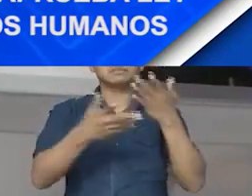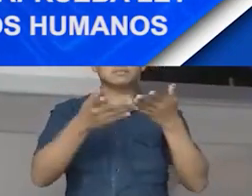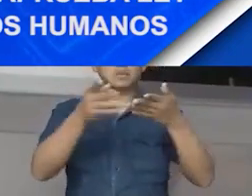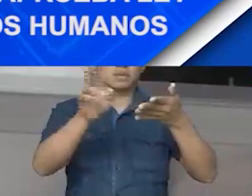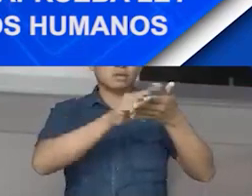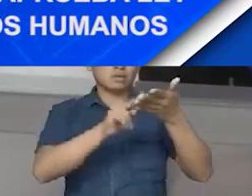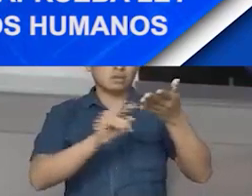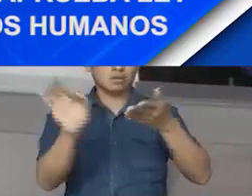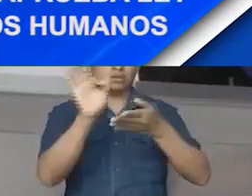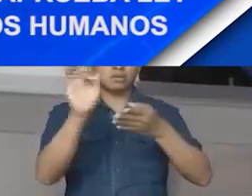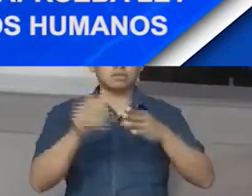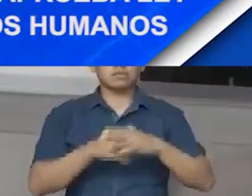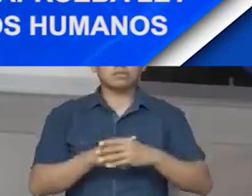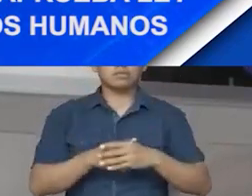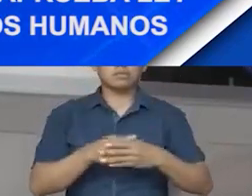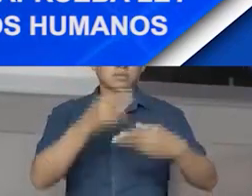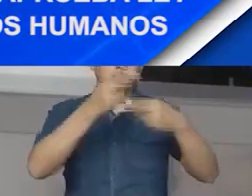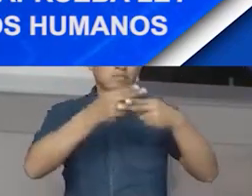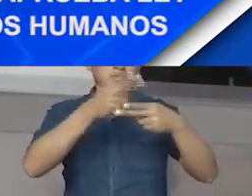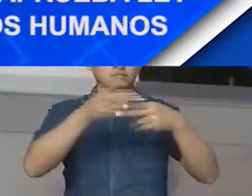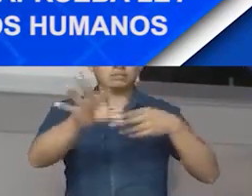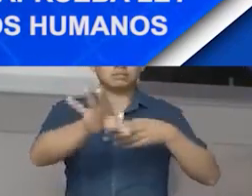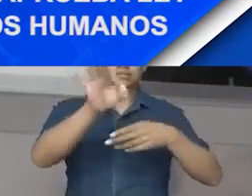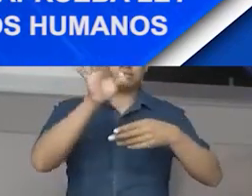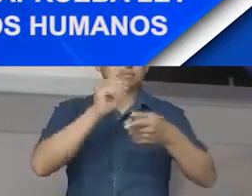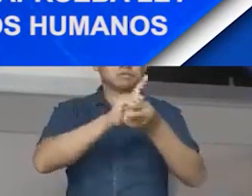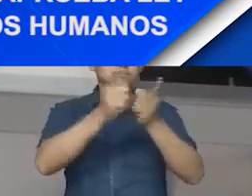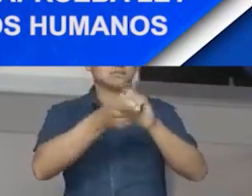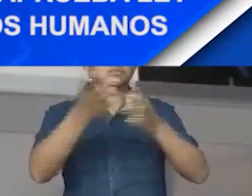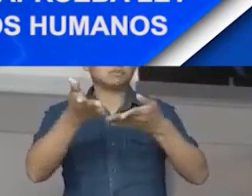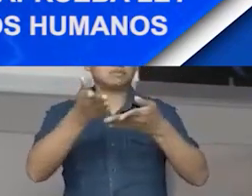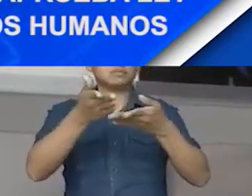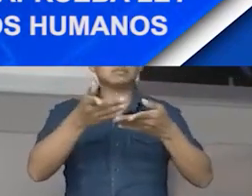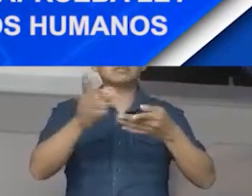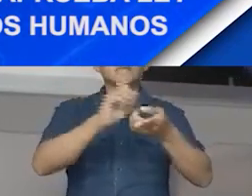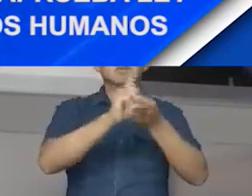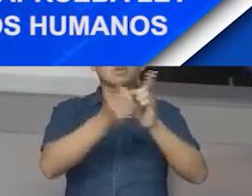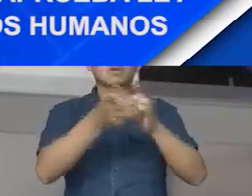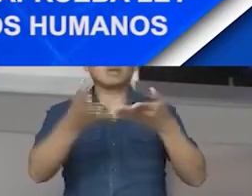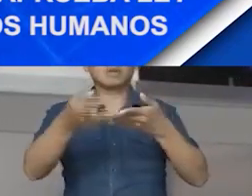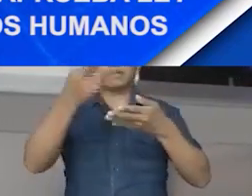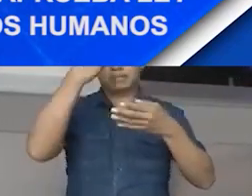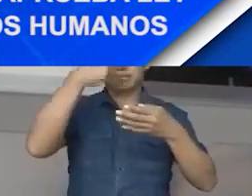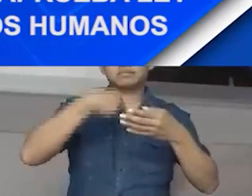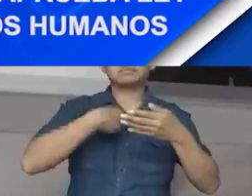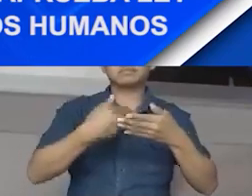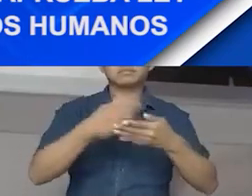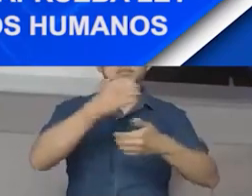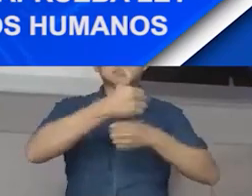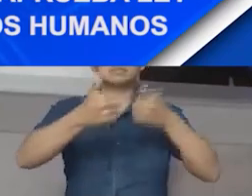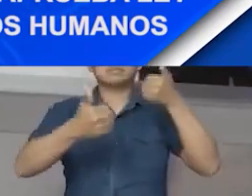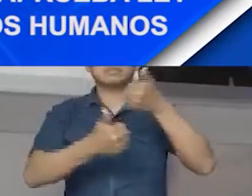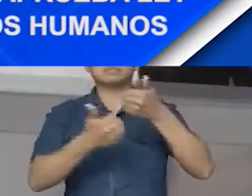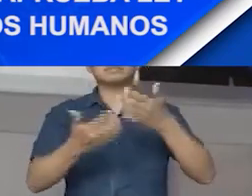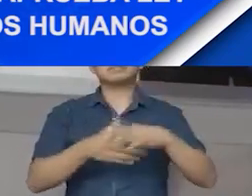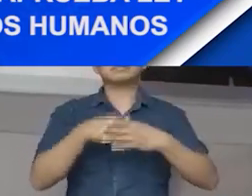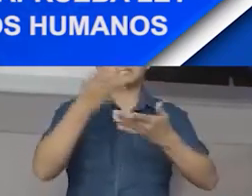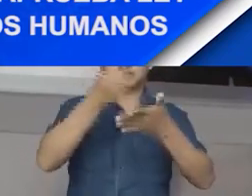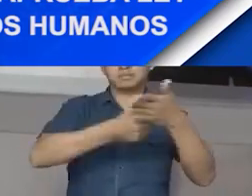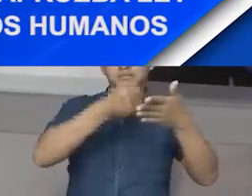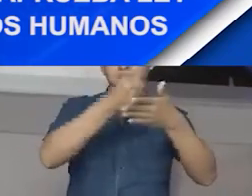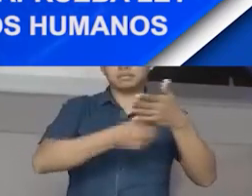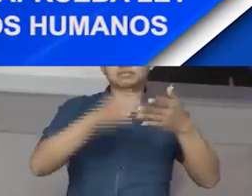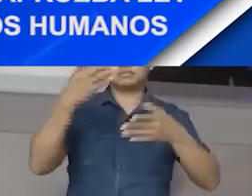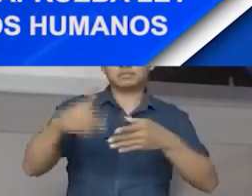siguientes funciones: nombrar, remover o destituir al Procurador y Subprocurador para la Defensa de los